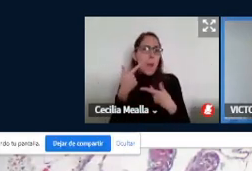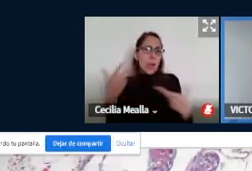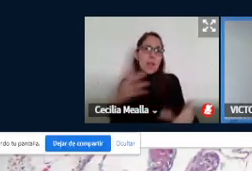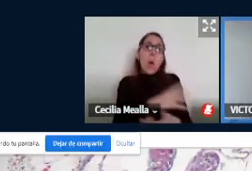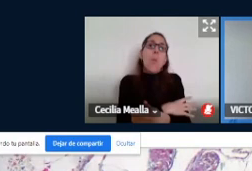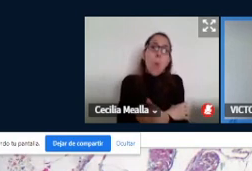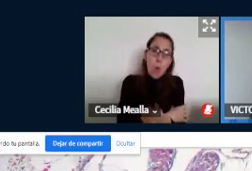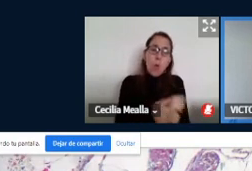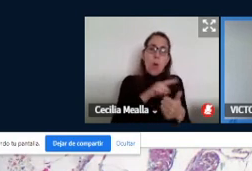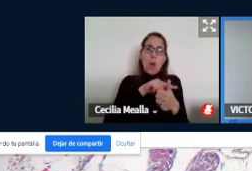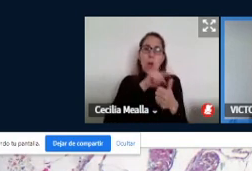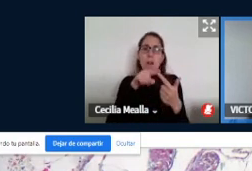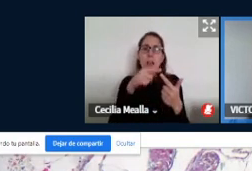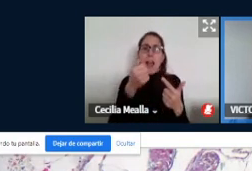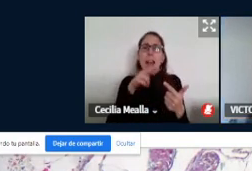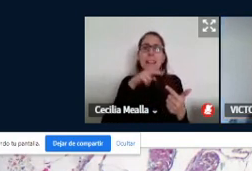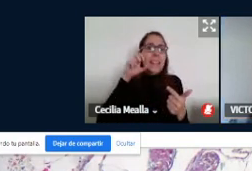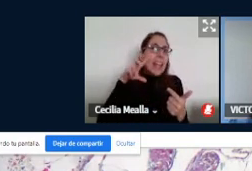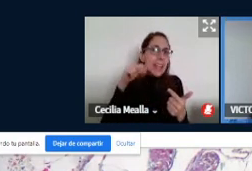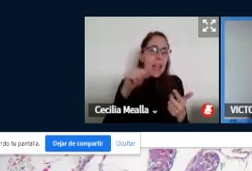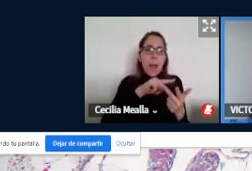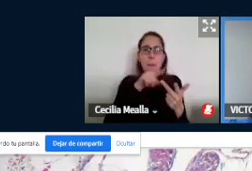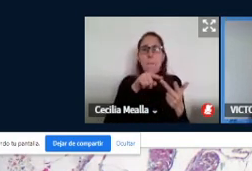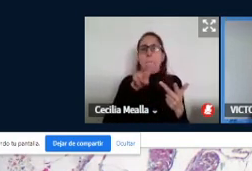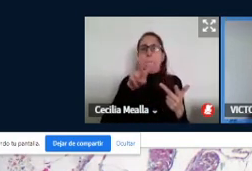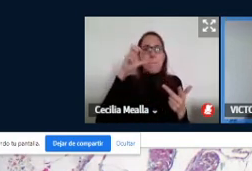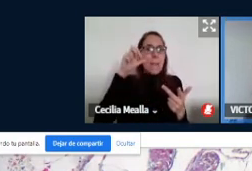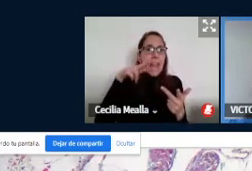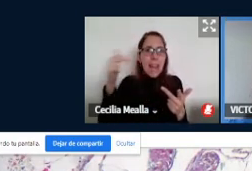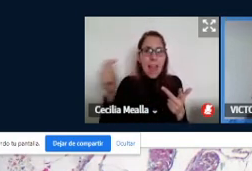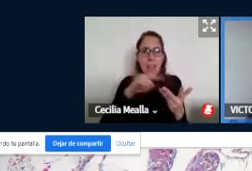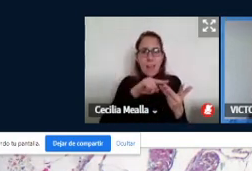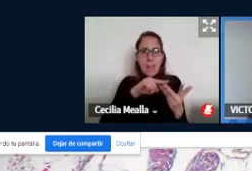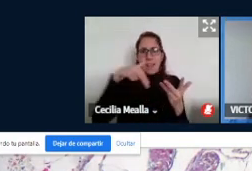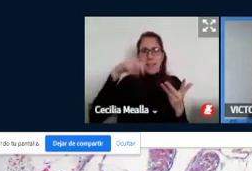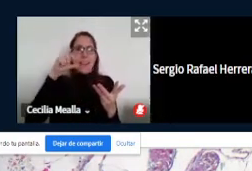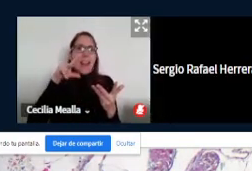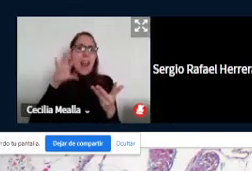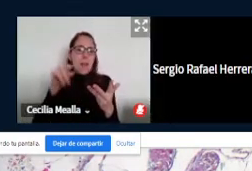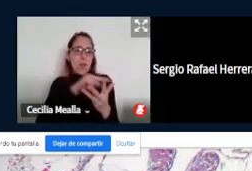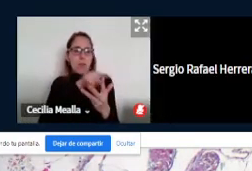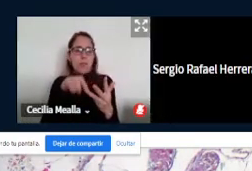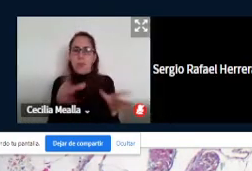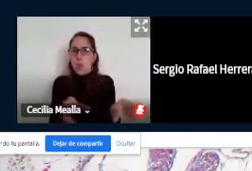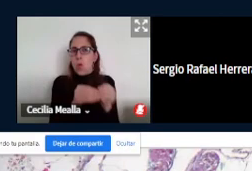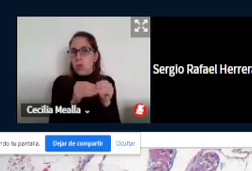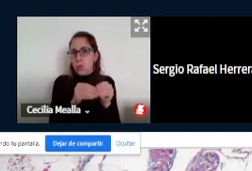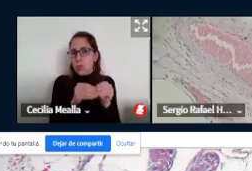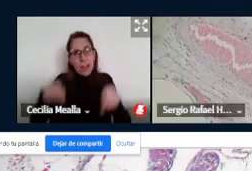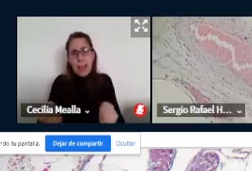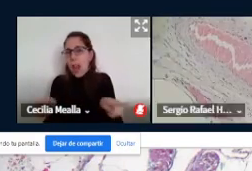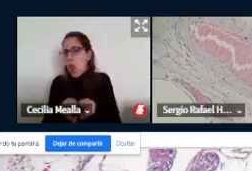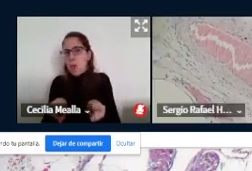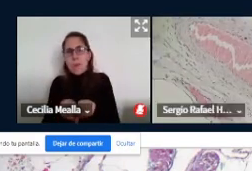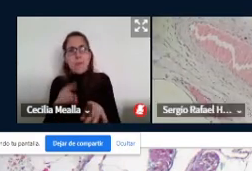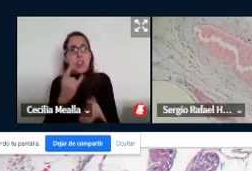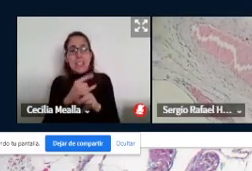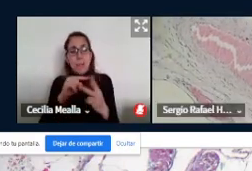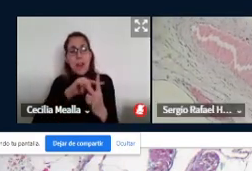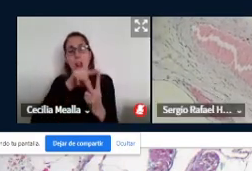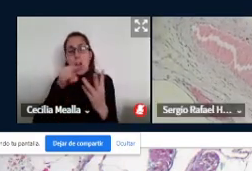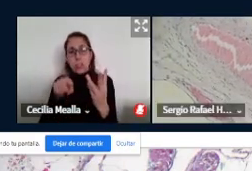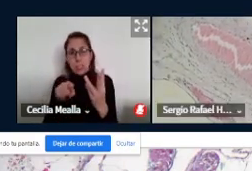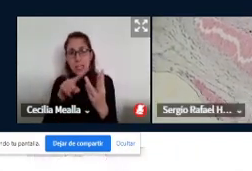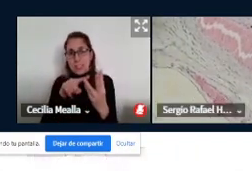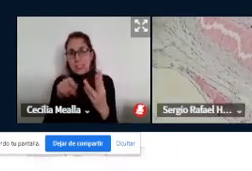nervio. Ahí juntitos iban los tres. Acá pasa, o sea, lo vamos a ver en histología lo mismo. Van a ver las